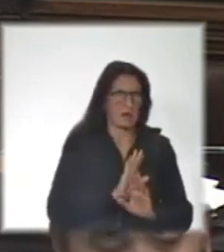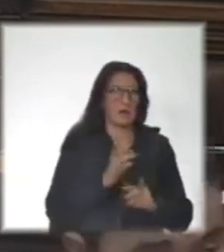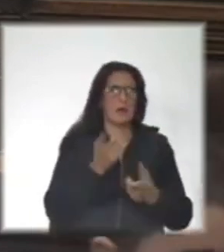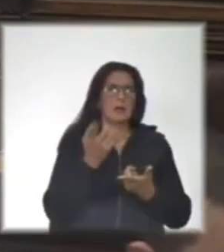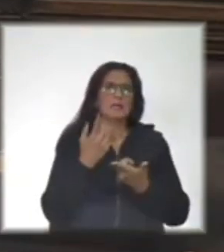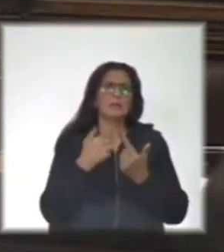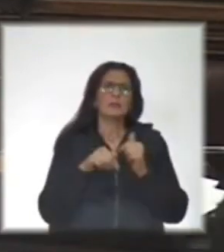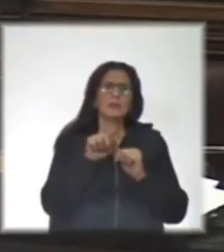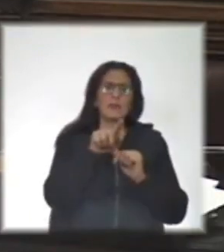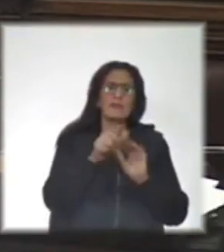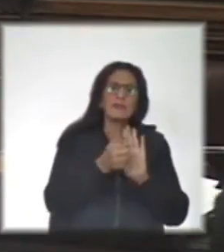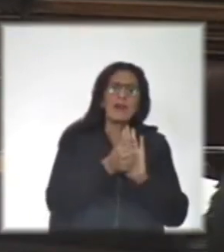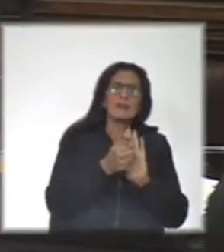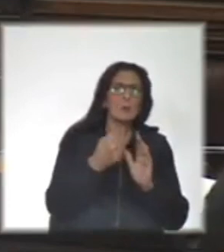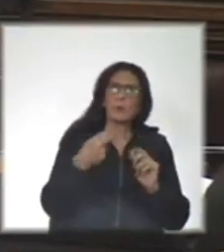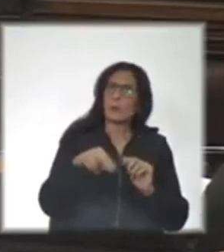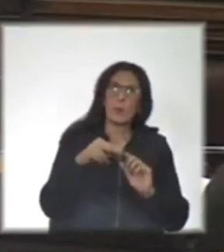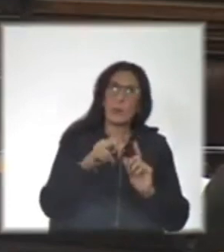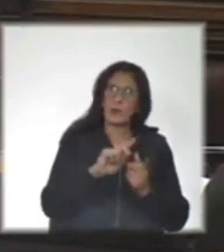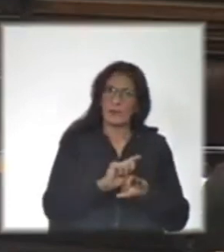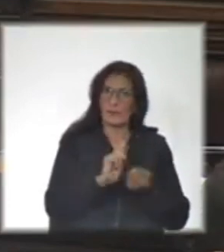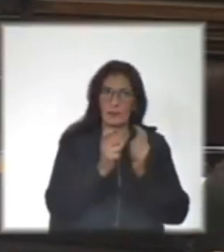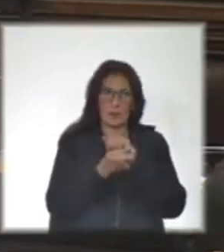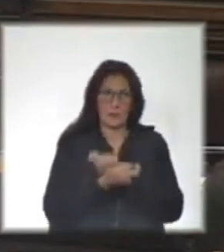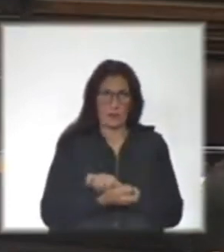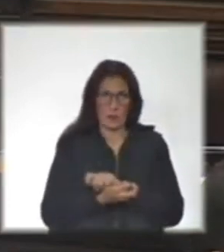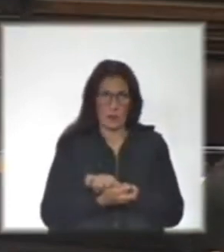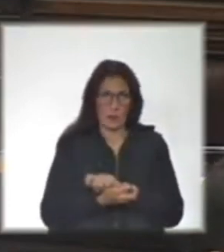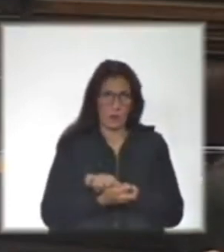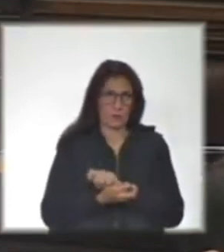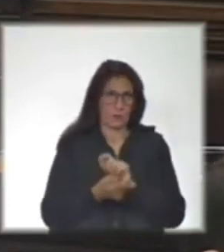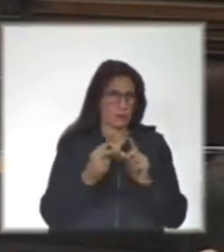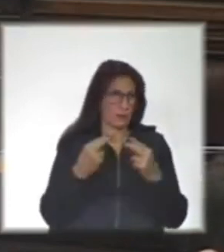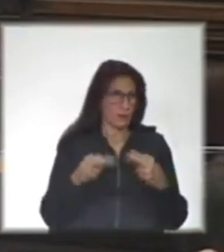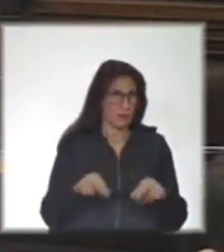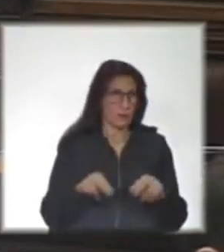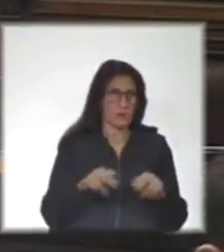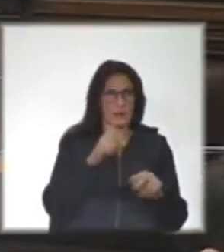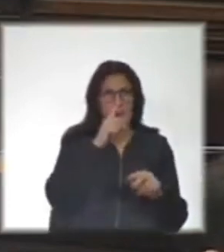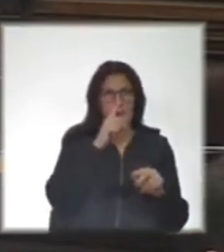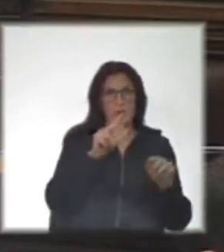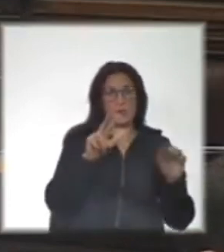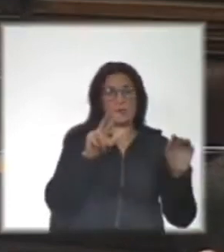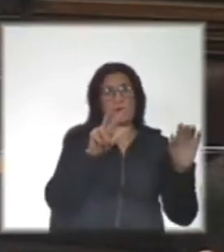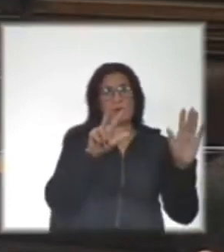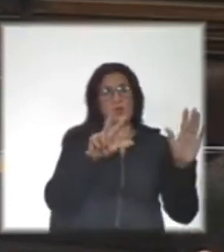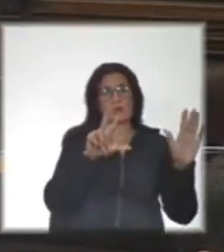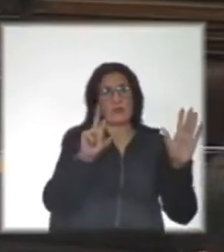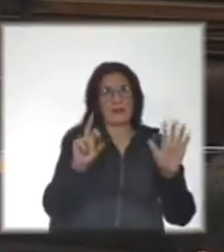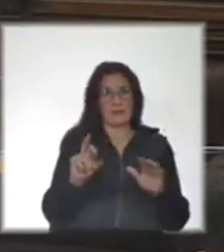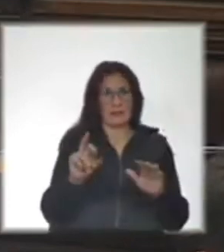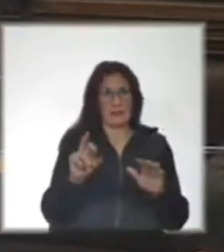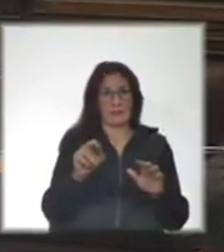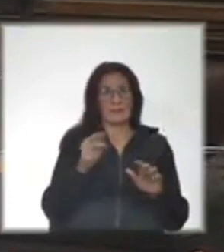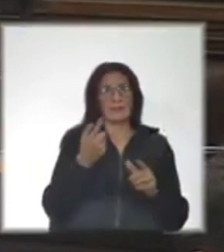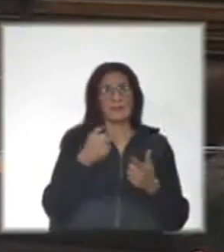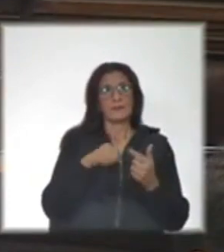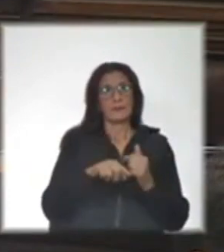Entonces, ese artículo nunca se modificó porque valía para el diario, que era lo único que existía en 1830, pero también vale para lo